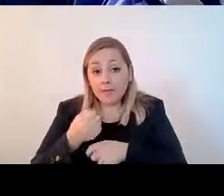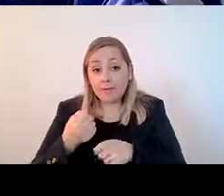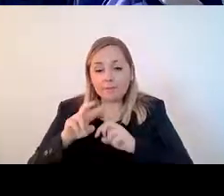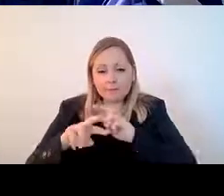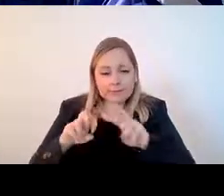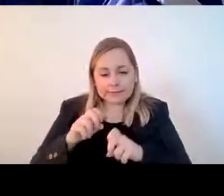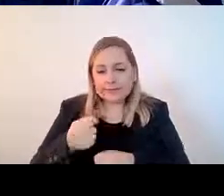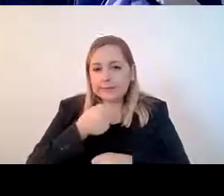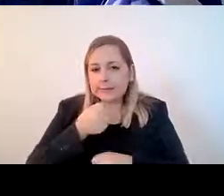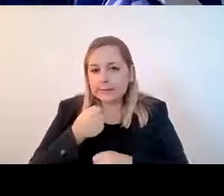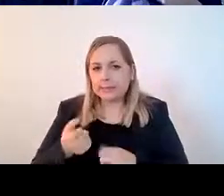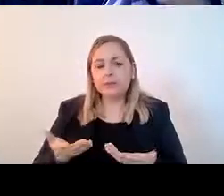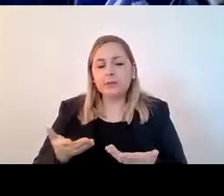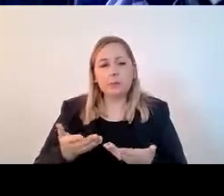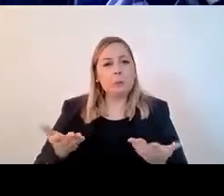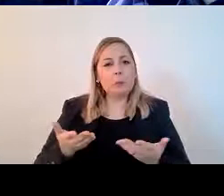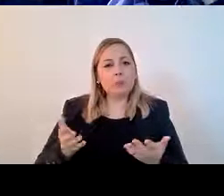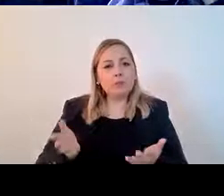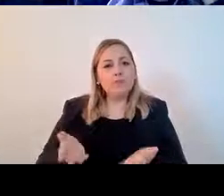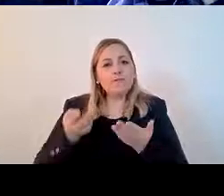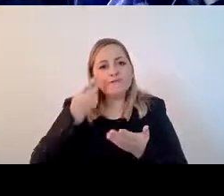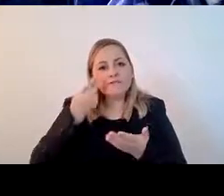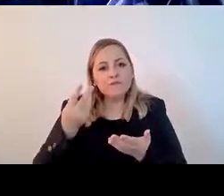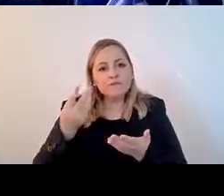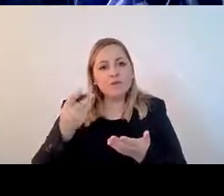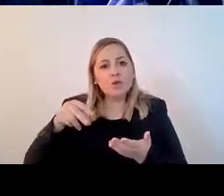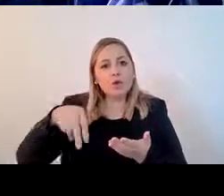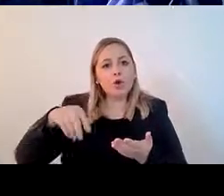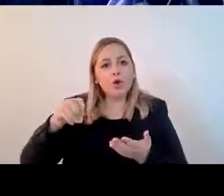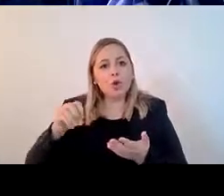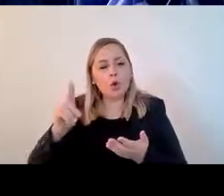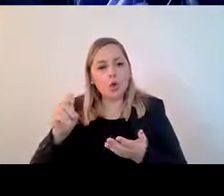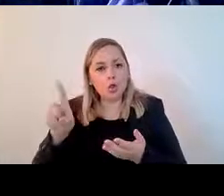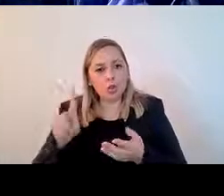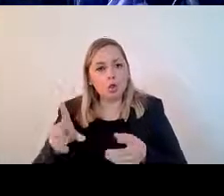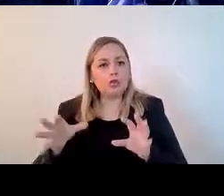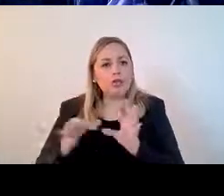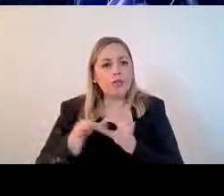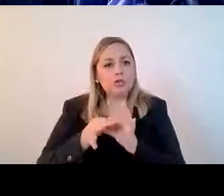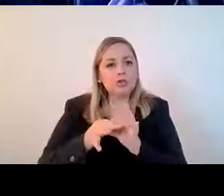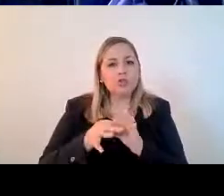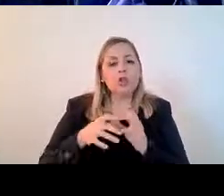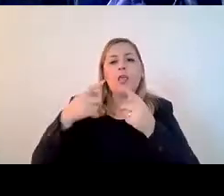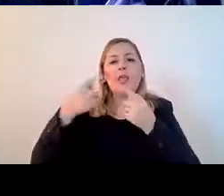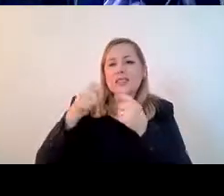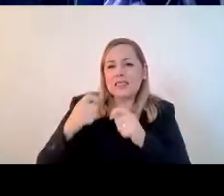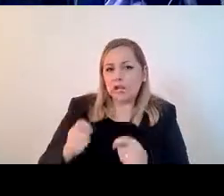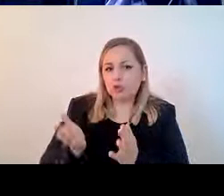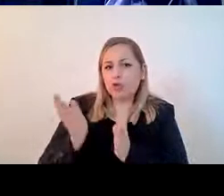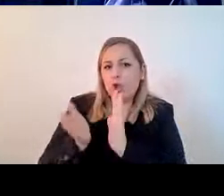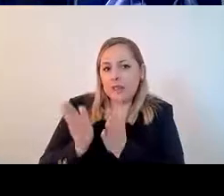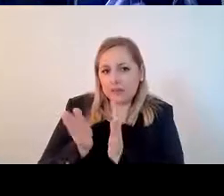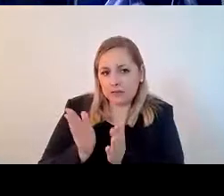entrevistas proporcionó nodos asociados al trastorno mismo, al diagnóstico, al tratamiento,